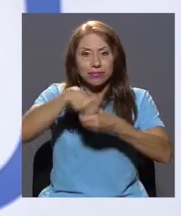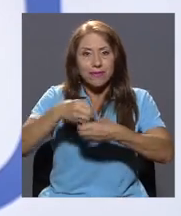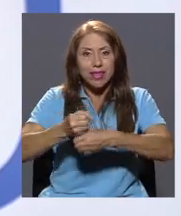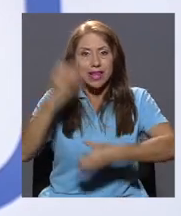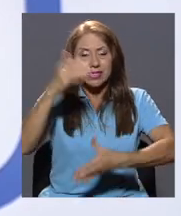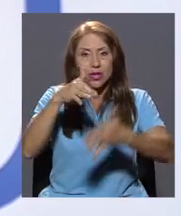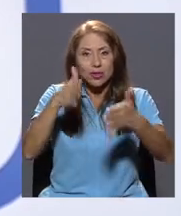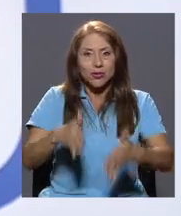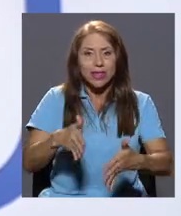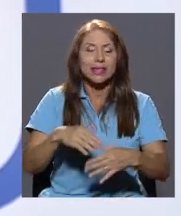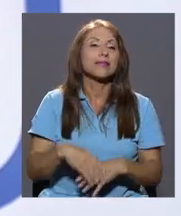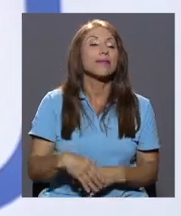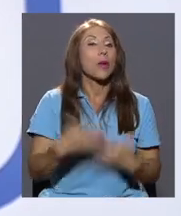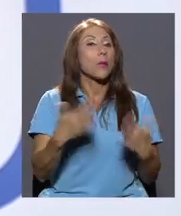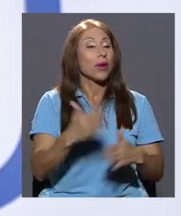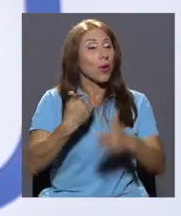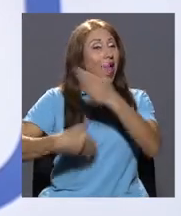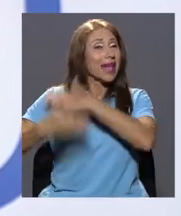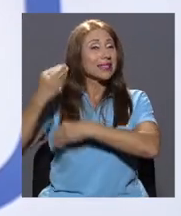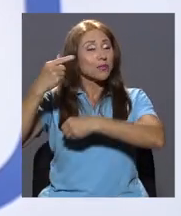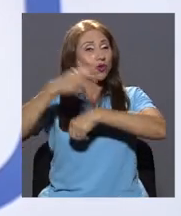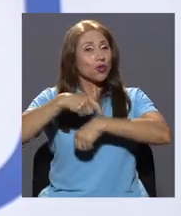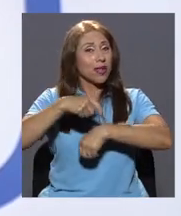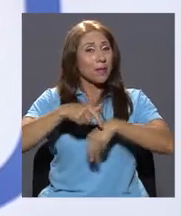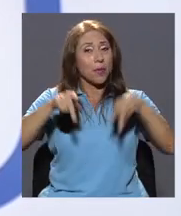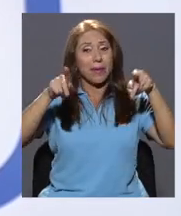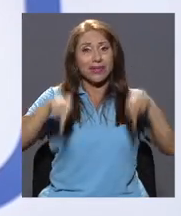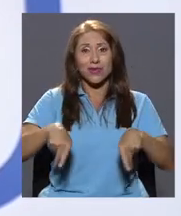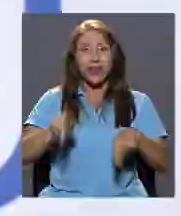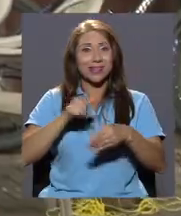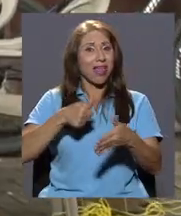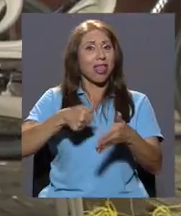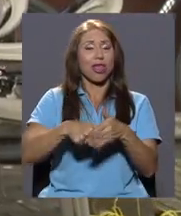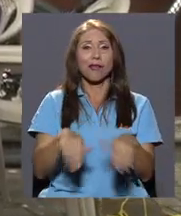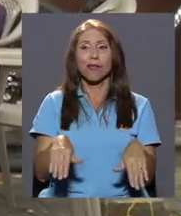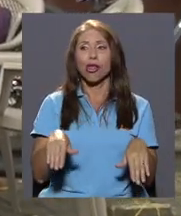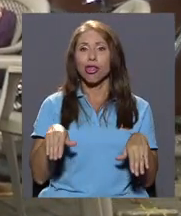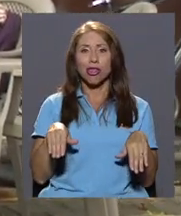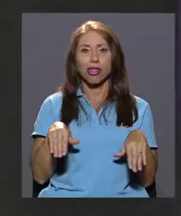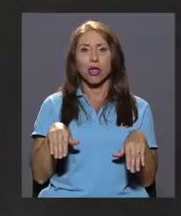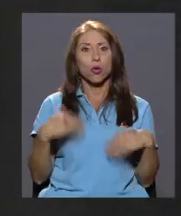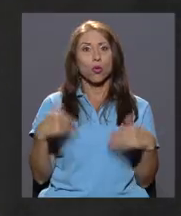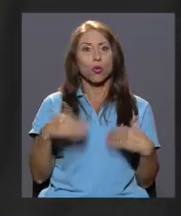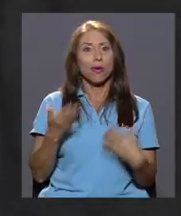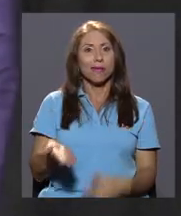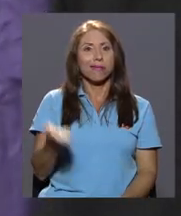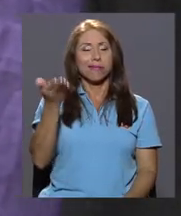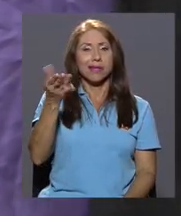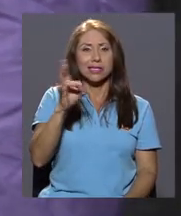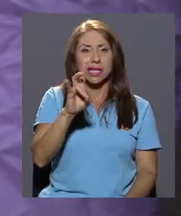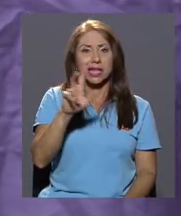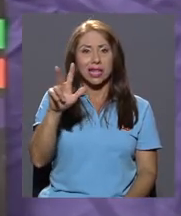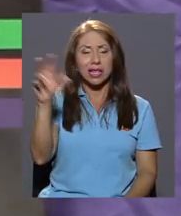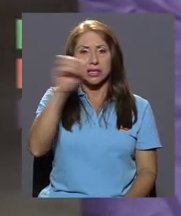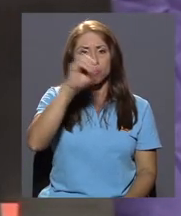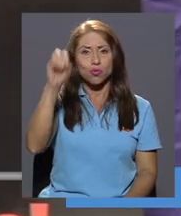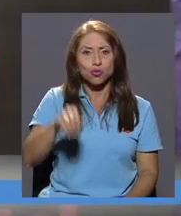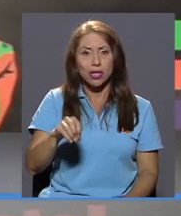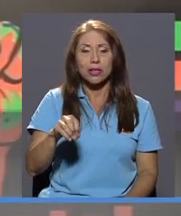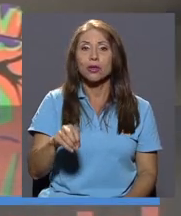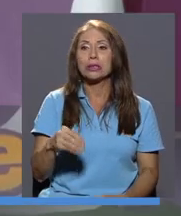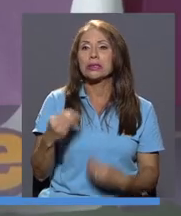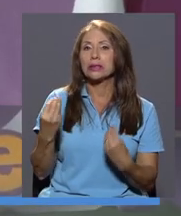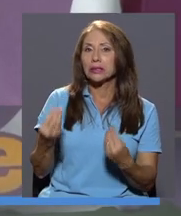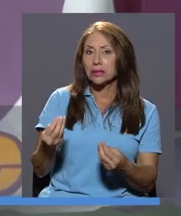mucho la gente, bueno, el abstencionismo para nosotros es bastante alto, históricamente es un 73% el abstencionismo, sí,